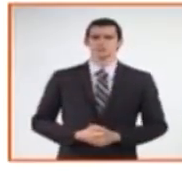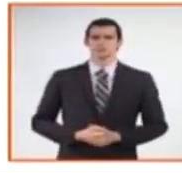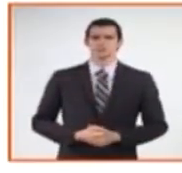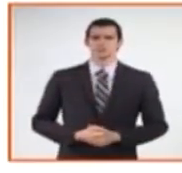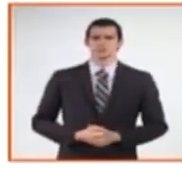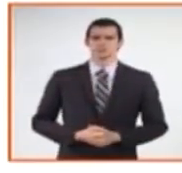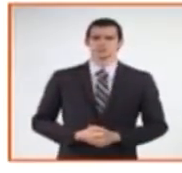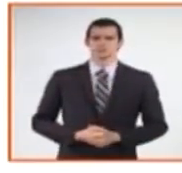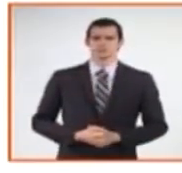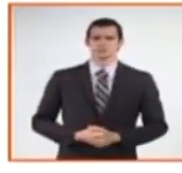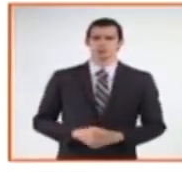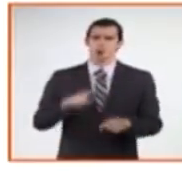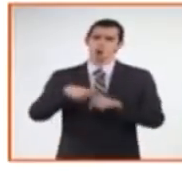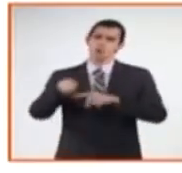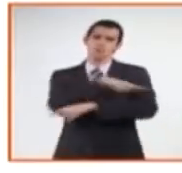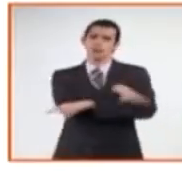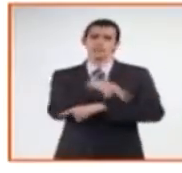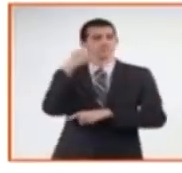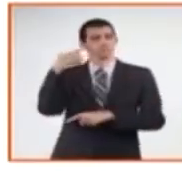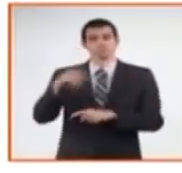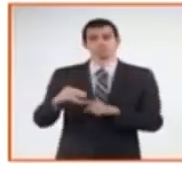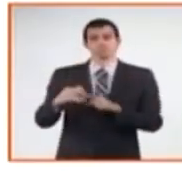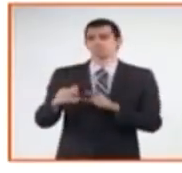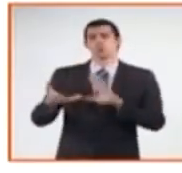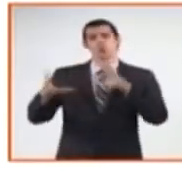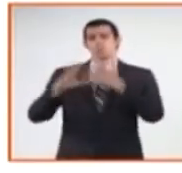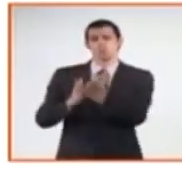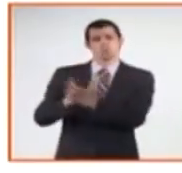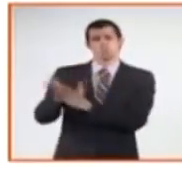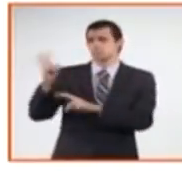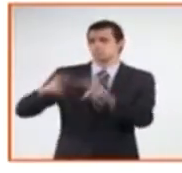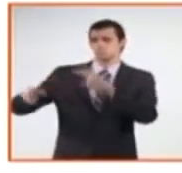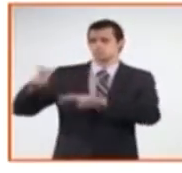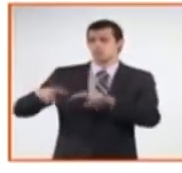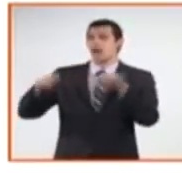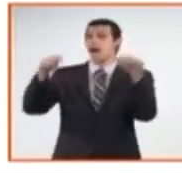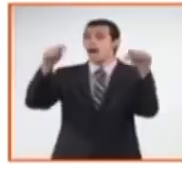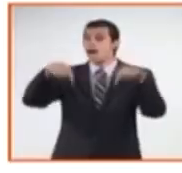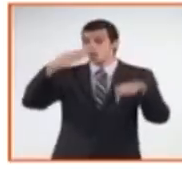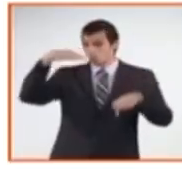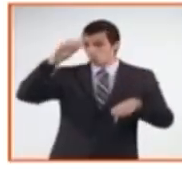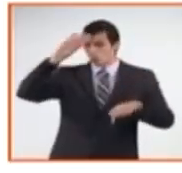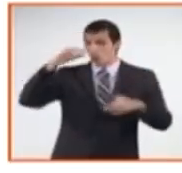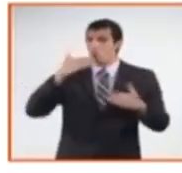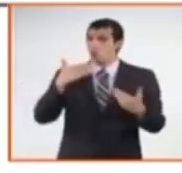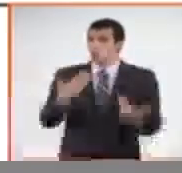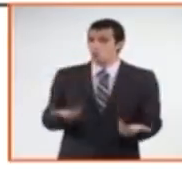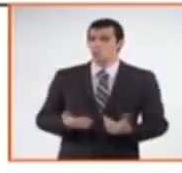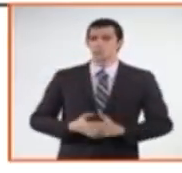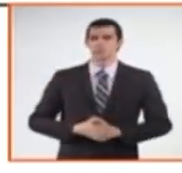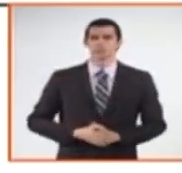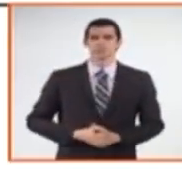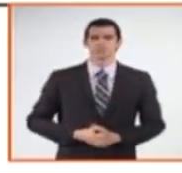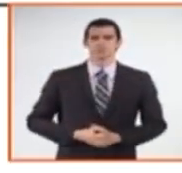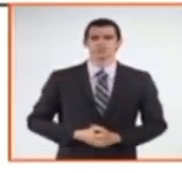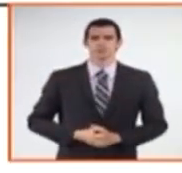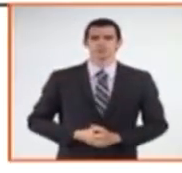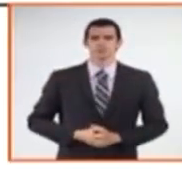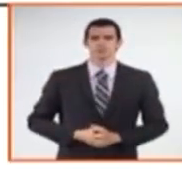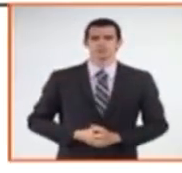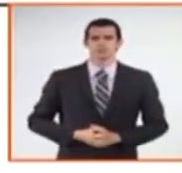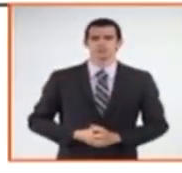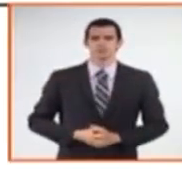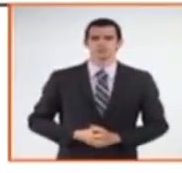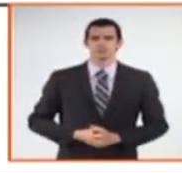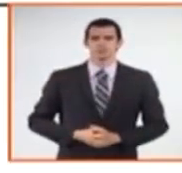en el caso la fase 12 a de la combinación de dosis o granado y una dosis soberana plus o próximo curso y este